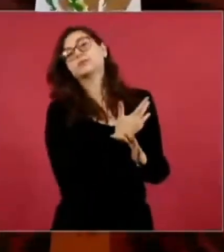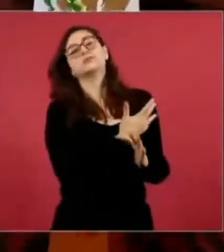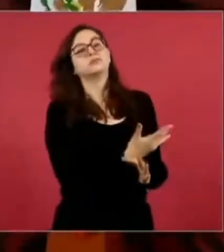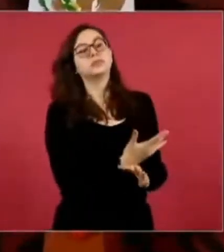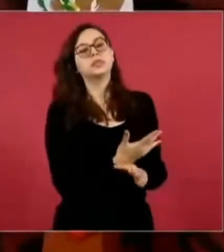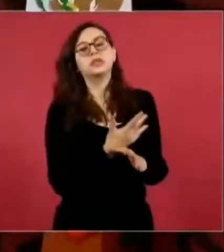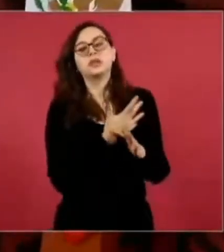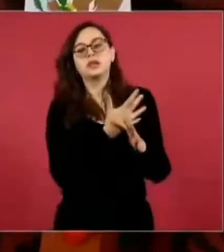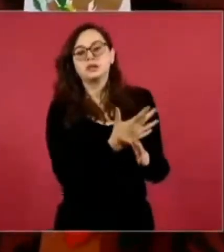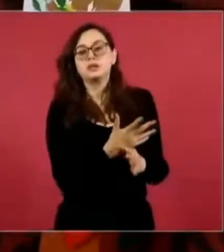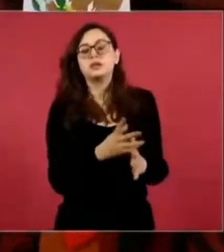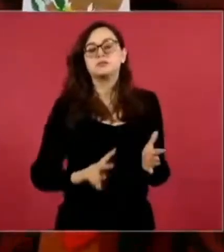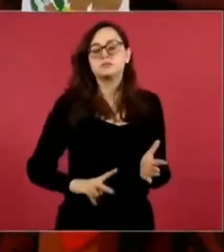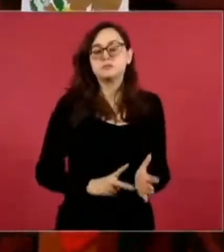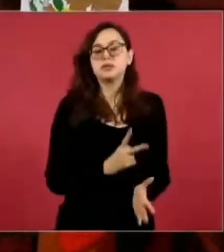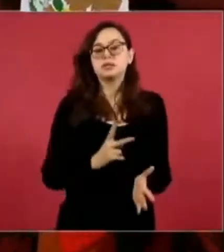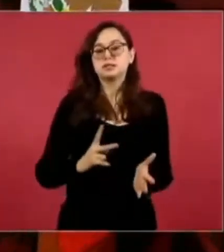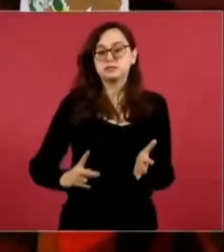ellos